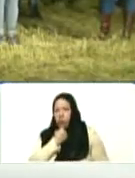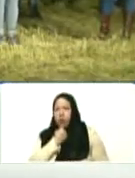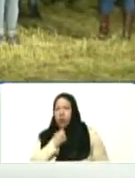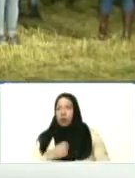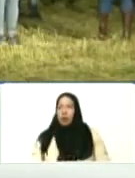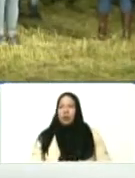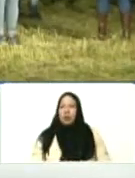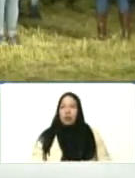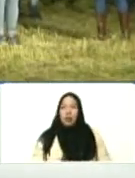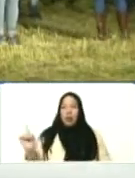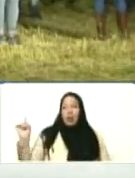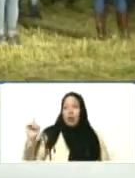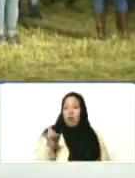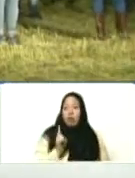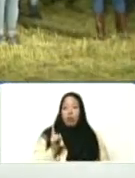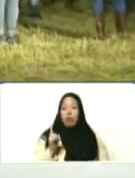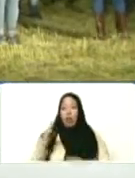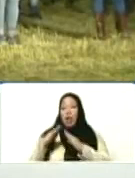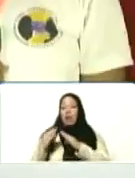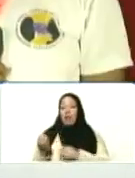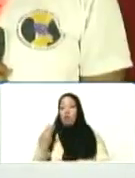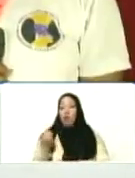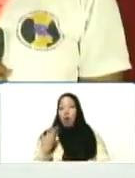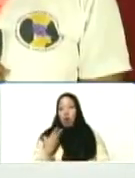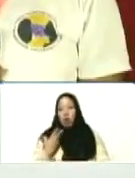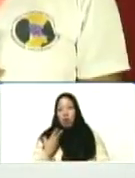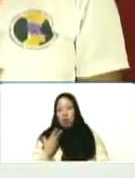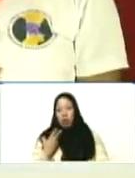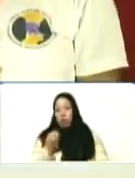Marlene quiere venir a hablar a Miraflores. Bueno,